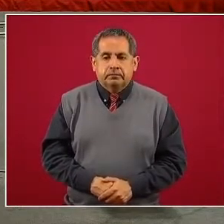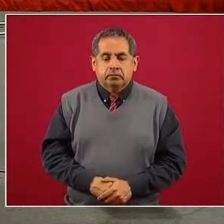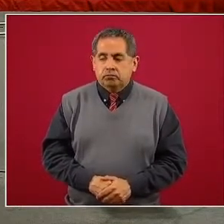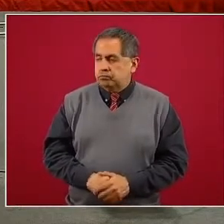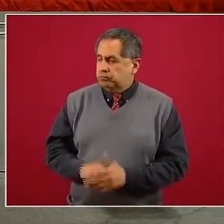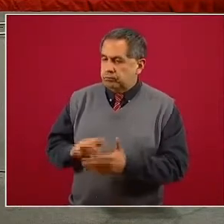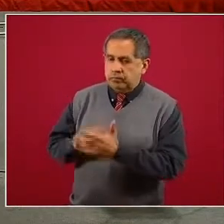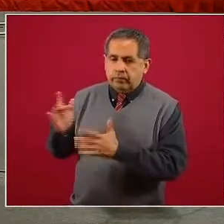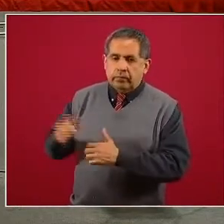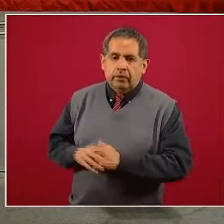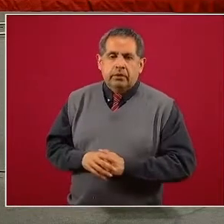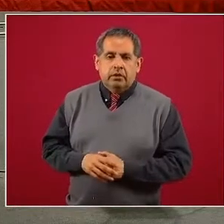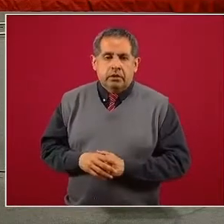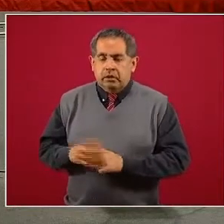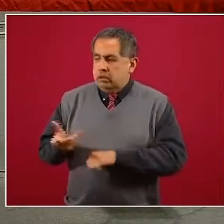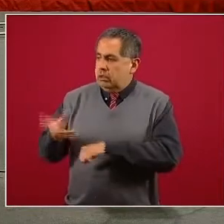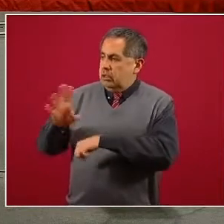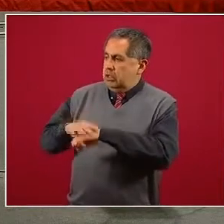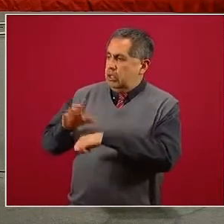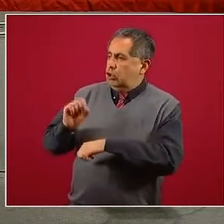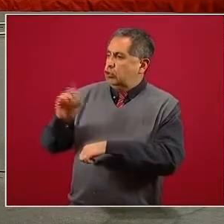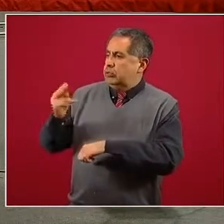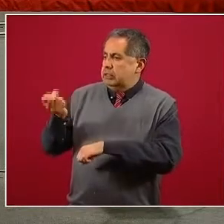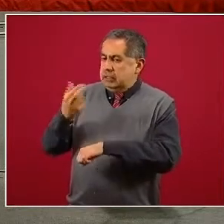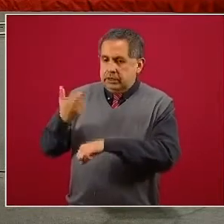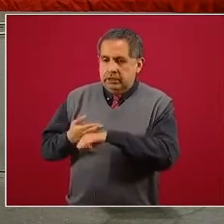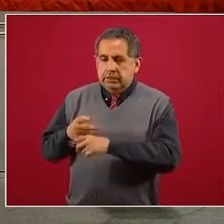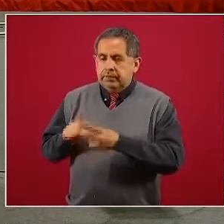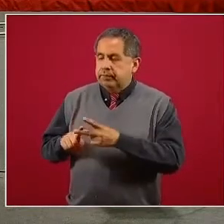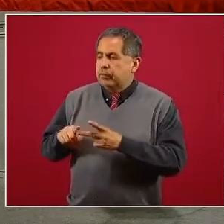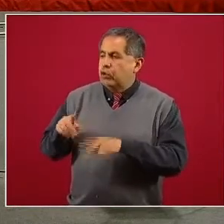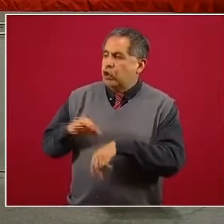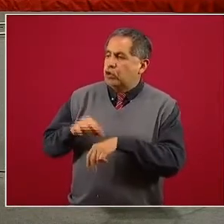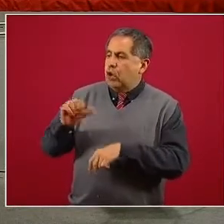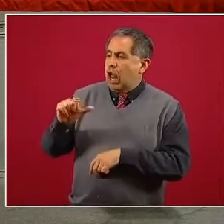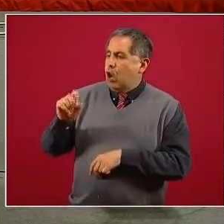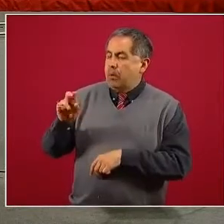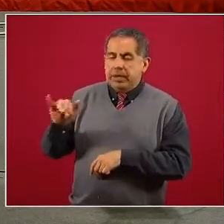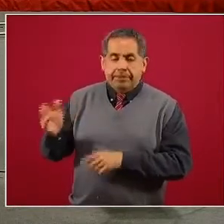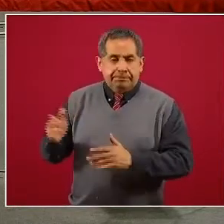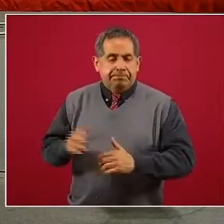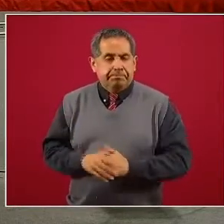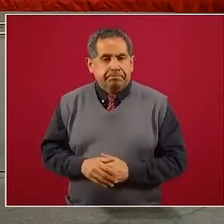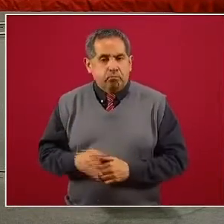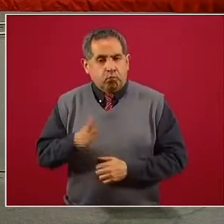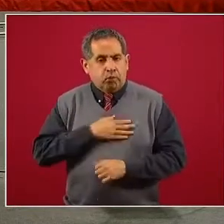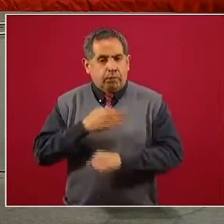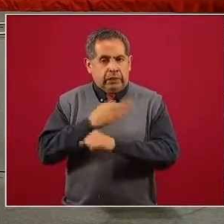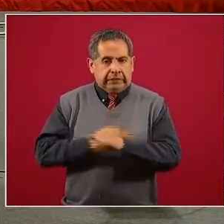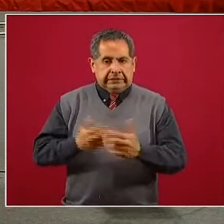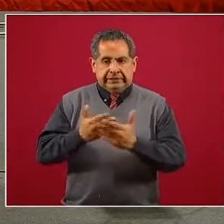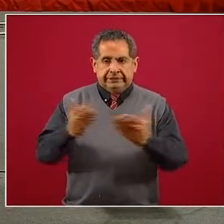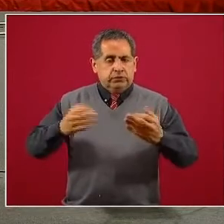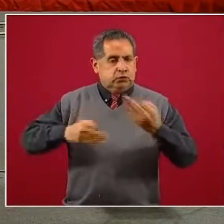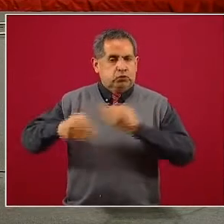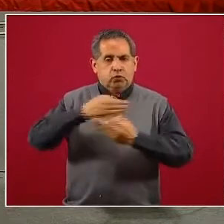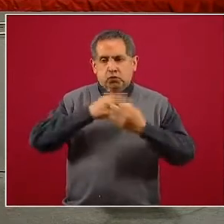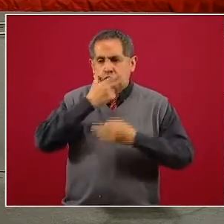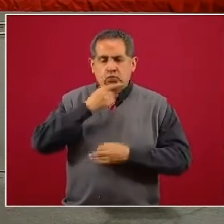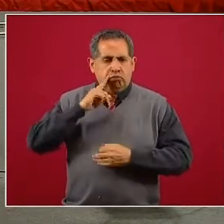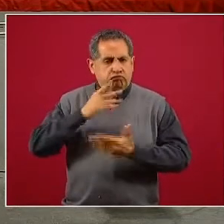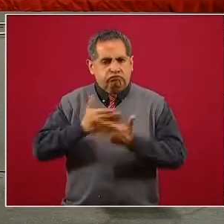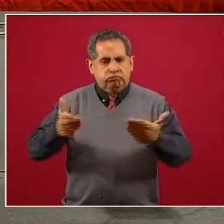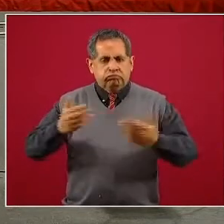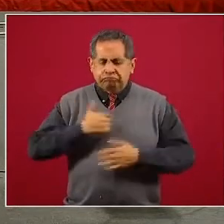Muchas gracias. Con su permiso, subsecretario, doctora Alomía. Pues muy buenas tardes a todas y todos. Me da mucho